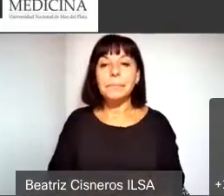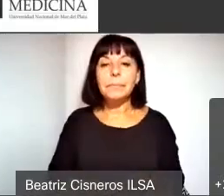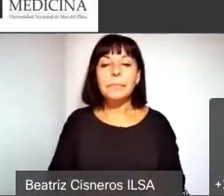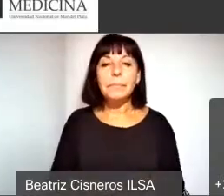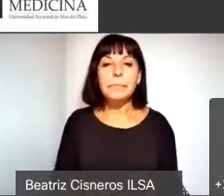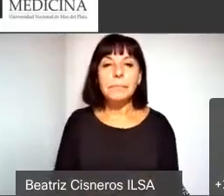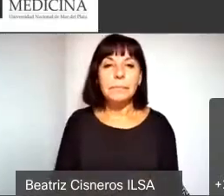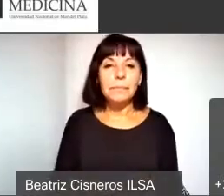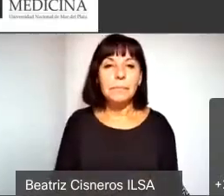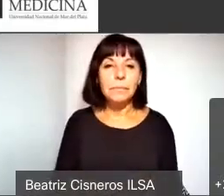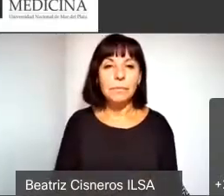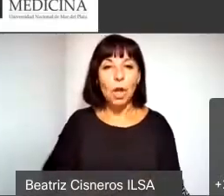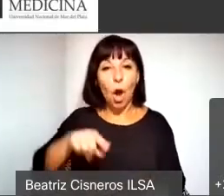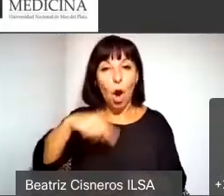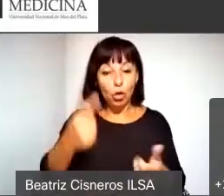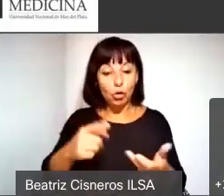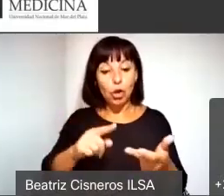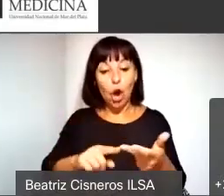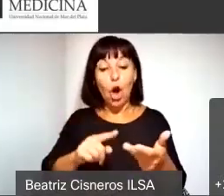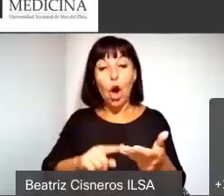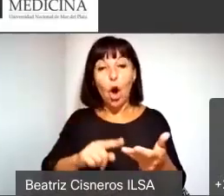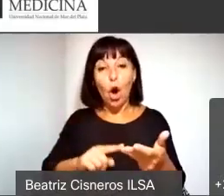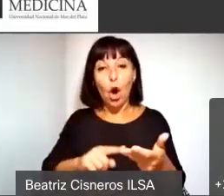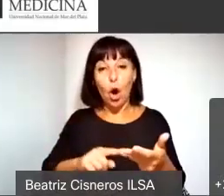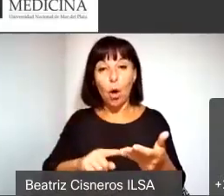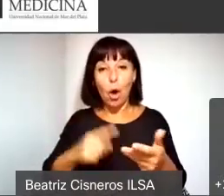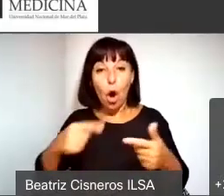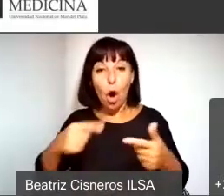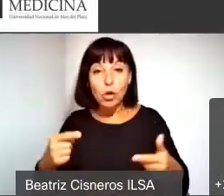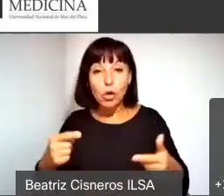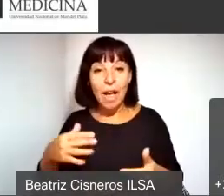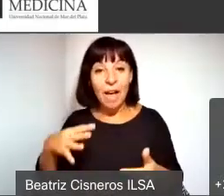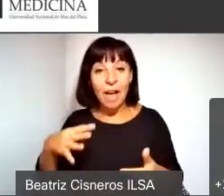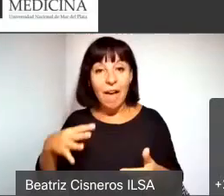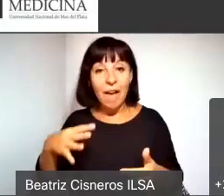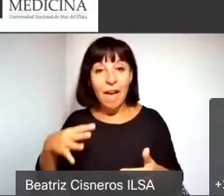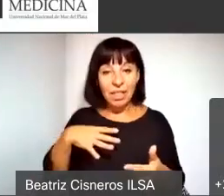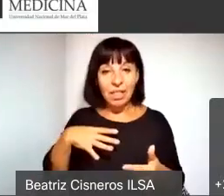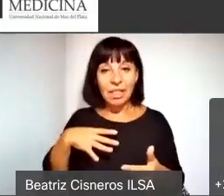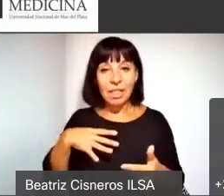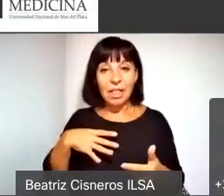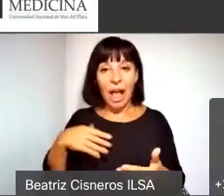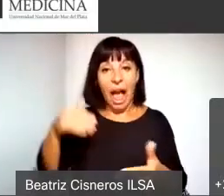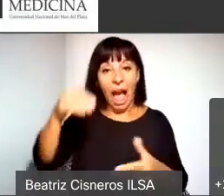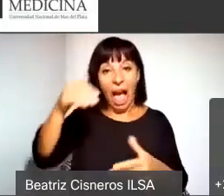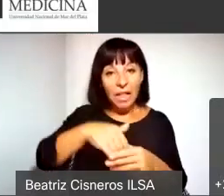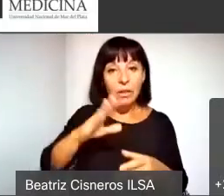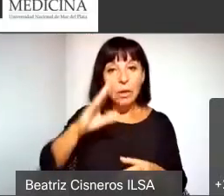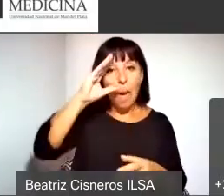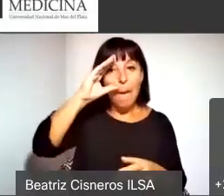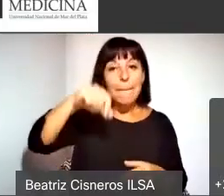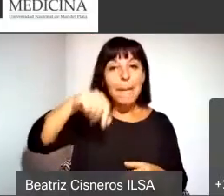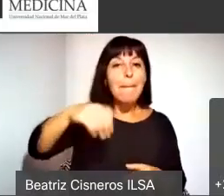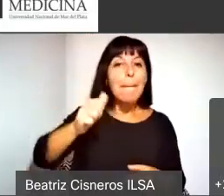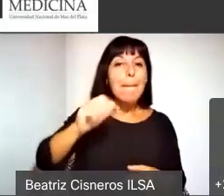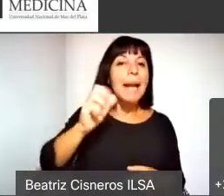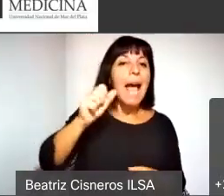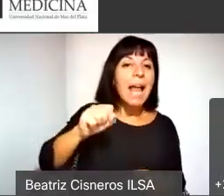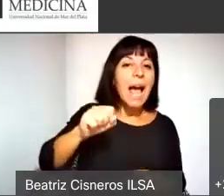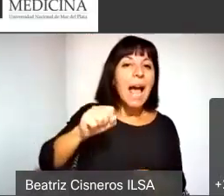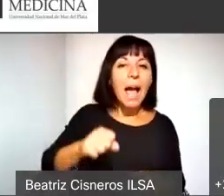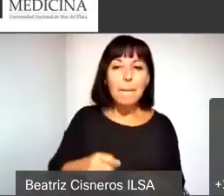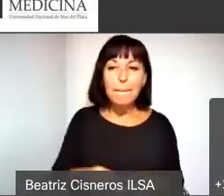Y nos falta otro componente para poder describir de forma general cómo es la membrana plasmática, que es esto que estamos viendo acá, como si